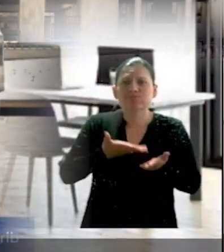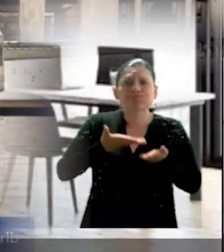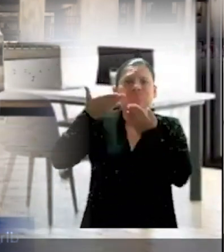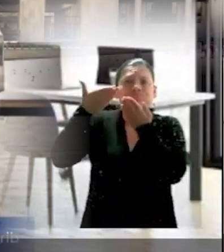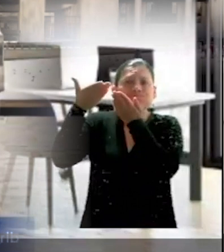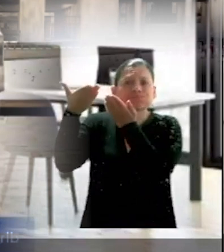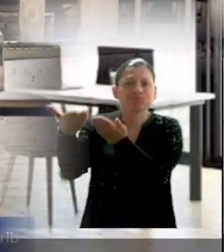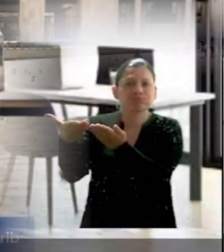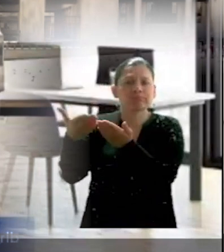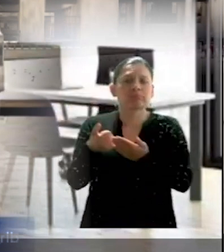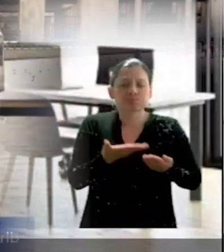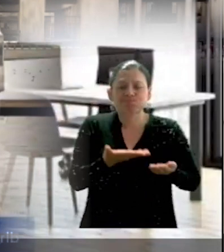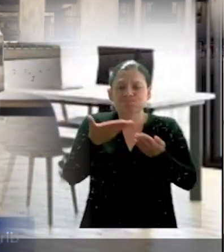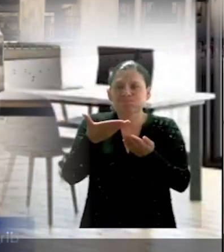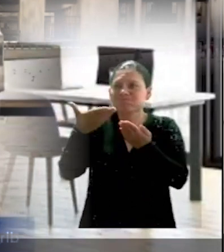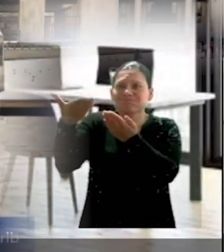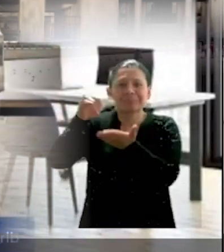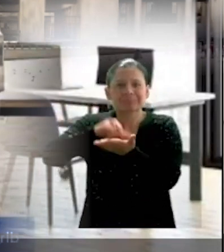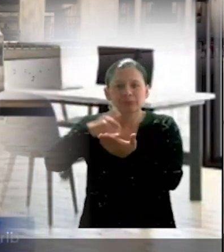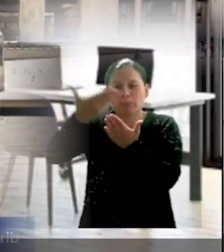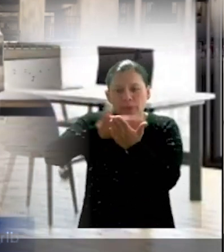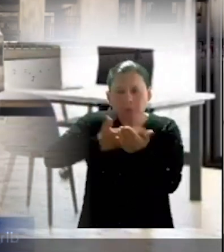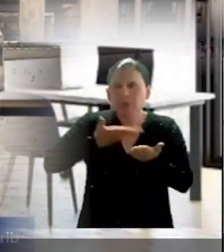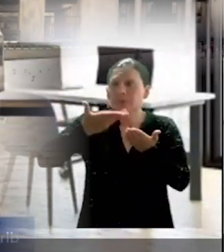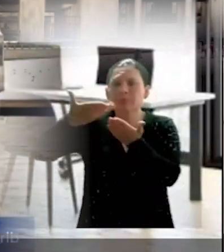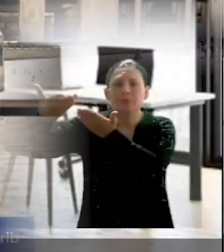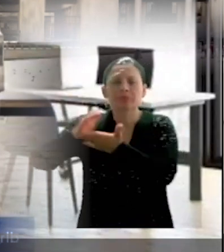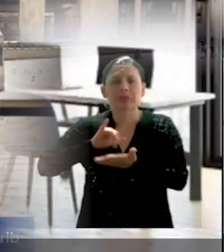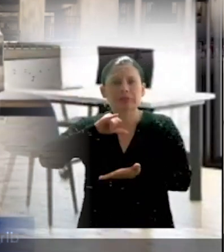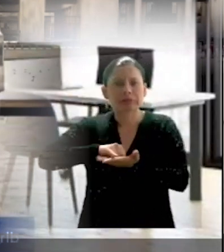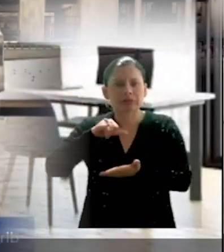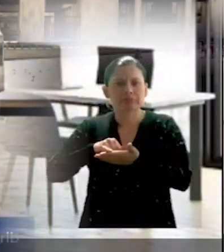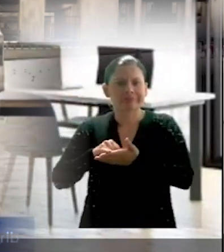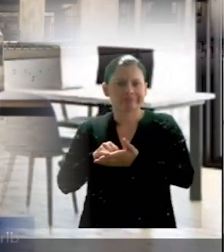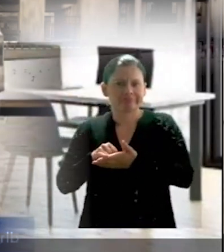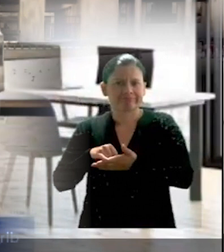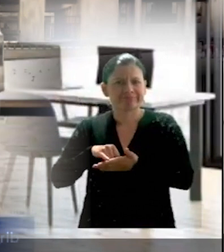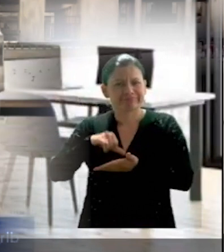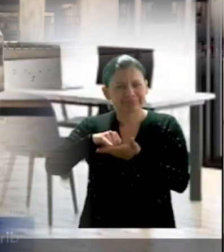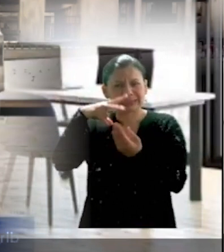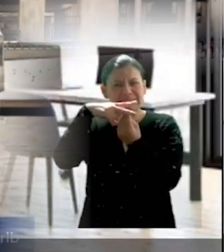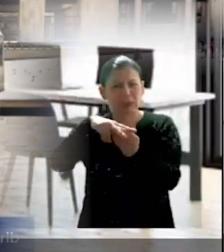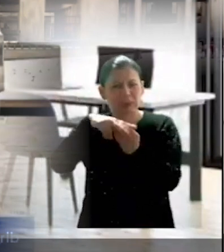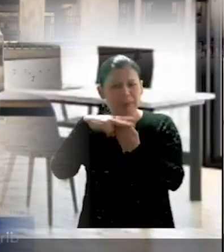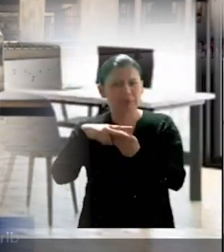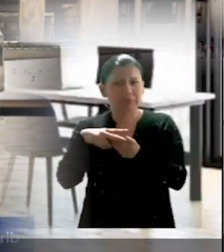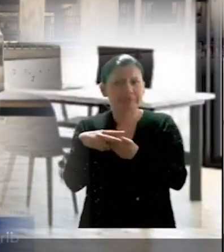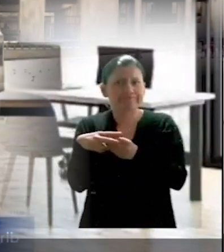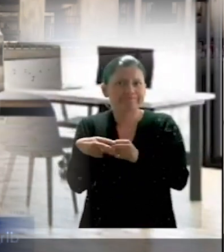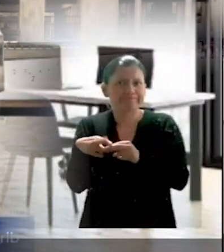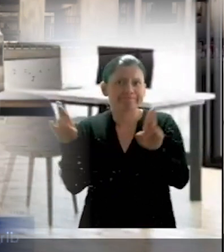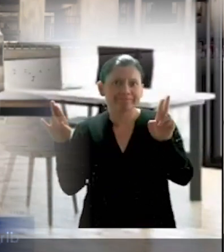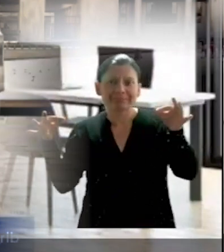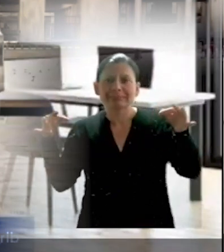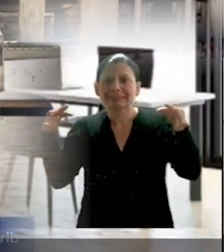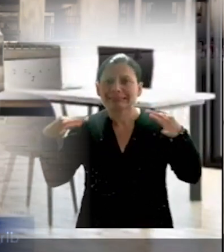va tomando en la interpretación de la tutela y la necesidad de que esta herramienta sea lo más garantista posible.